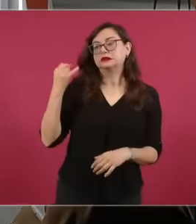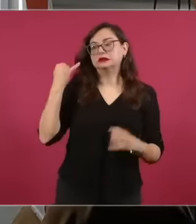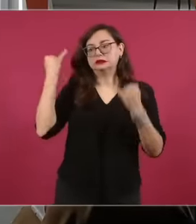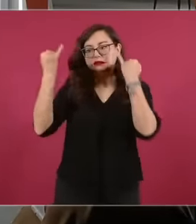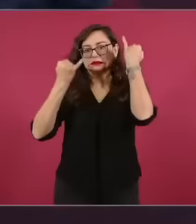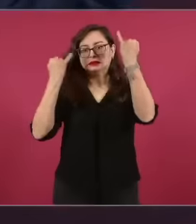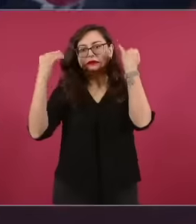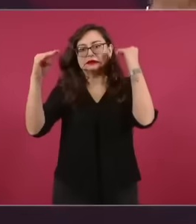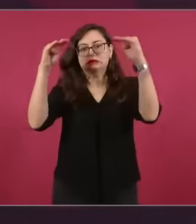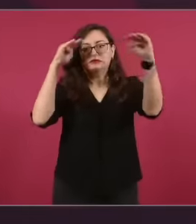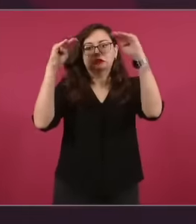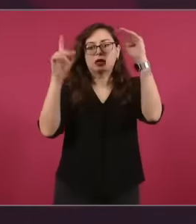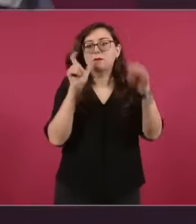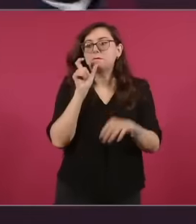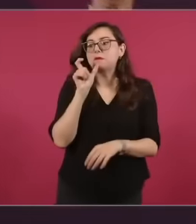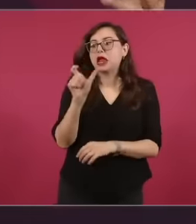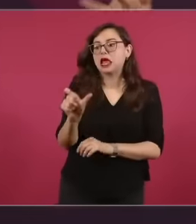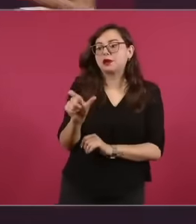Aguilar Camín,